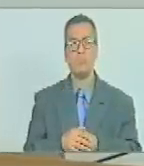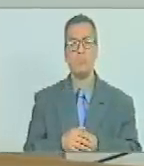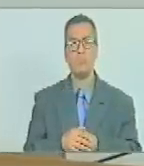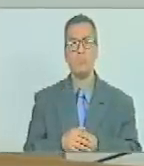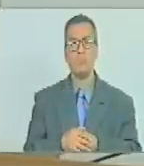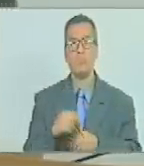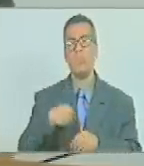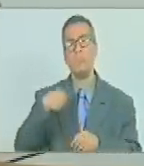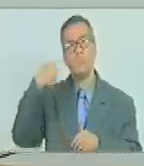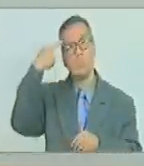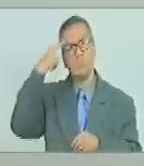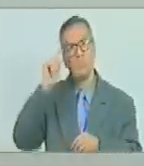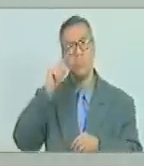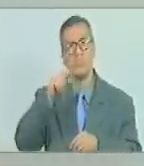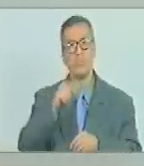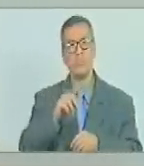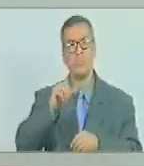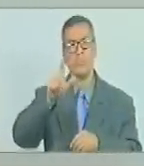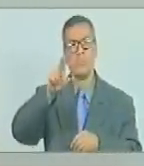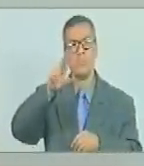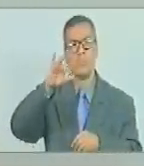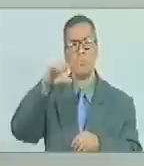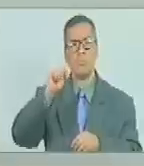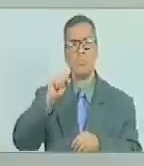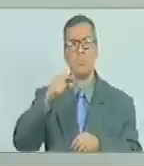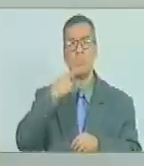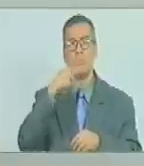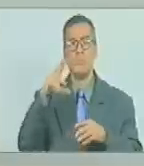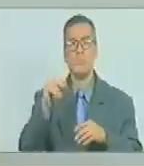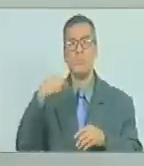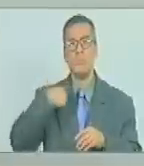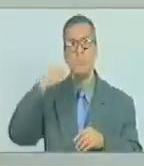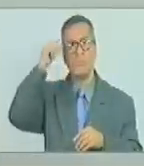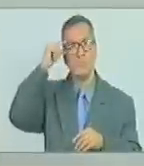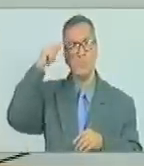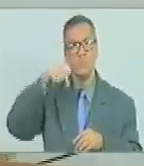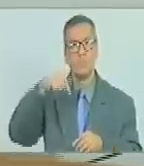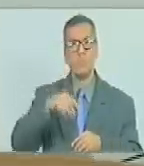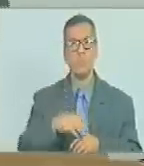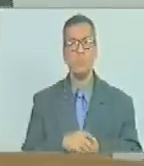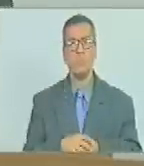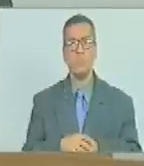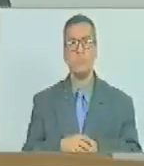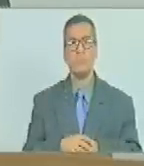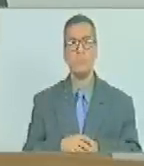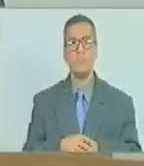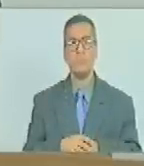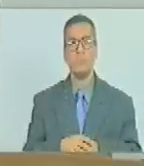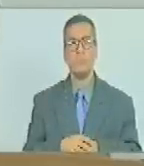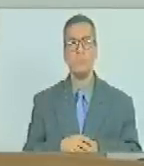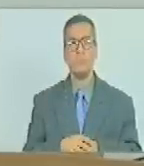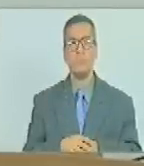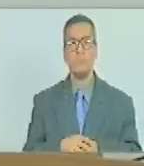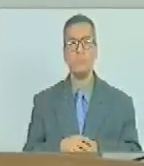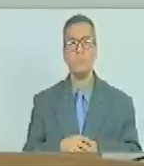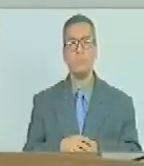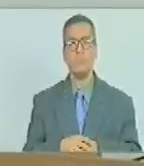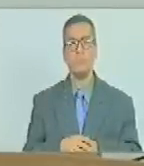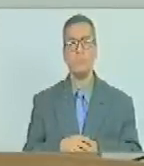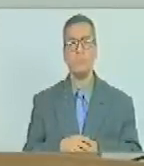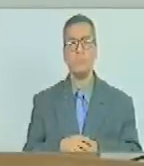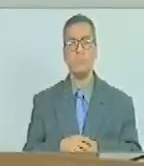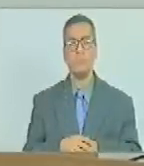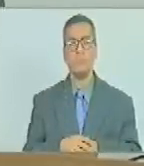Es posible, Luis Vicente, que no lo reivindique hoy. Pero mira.